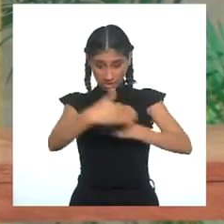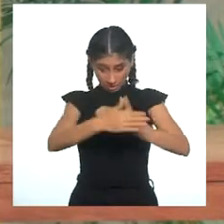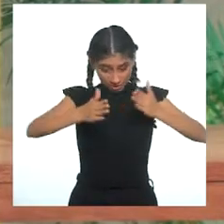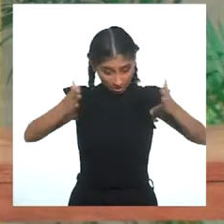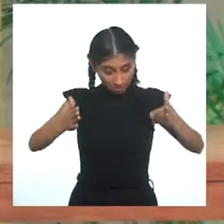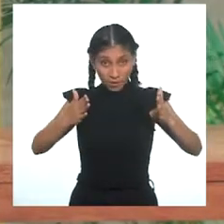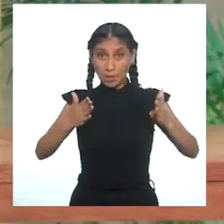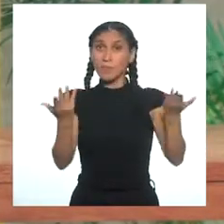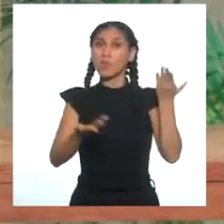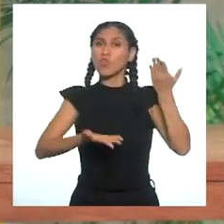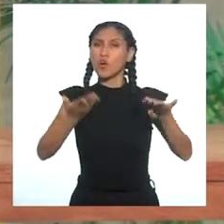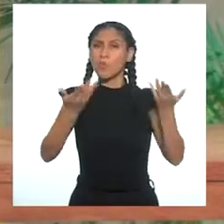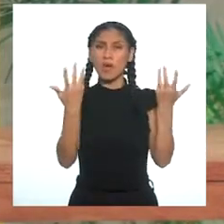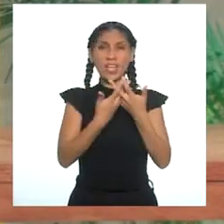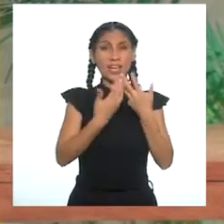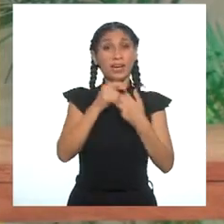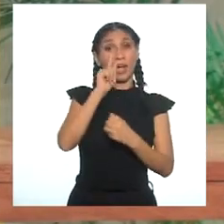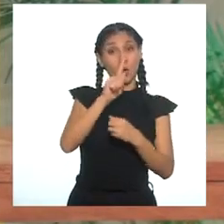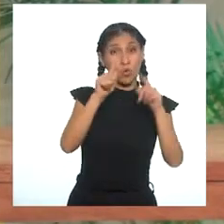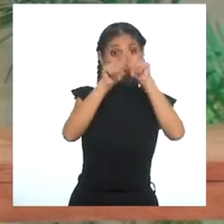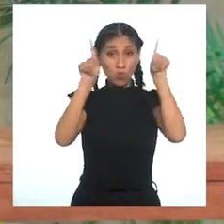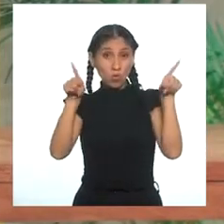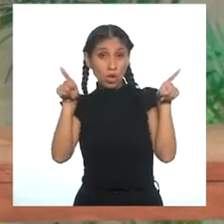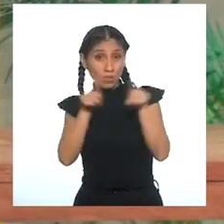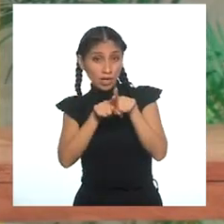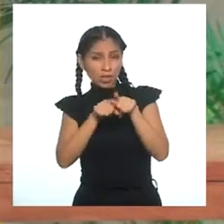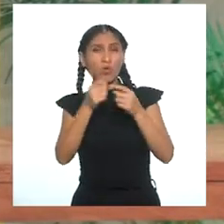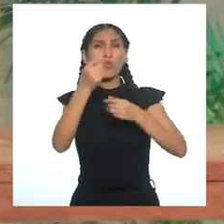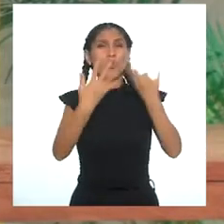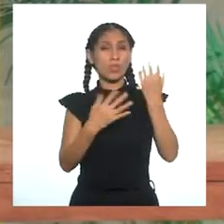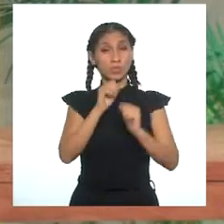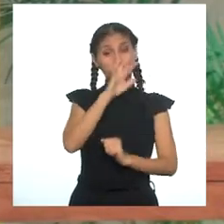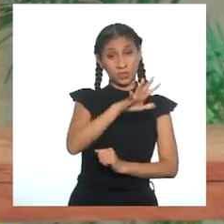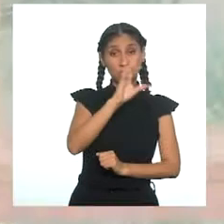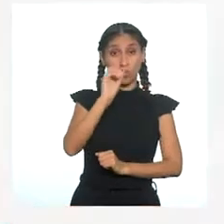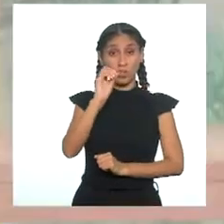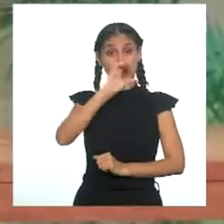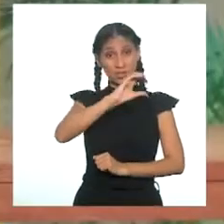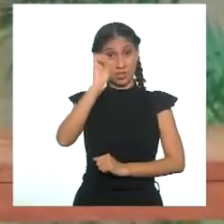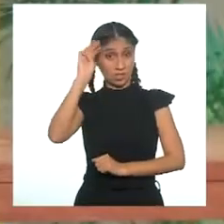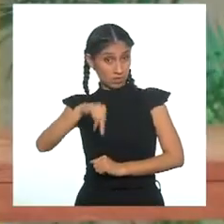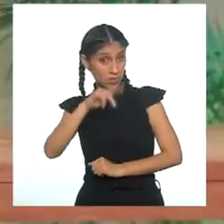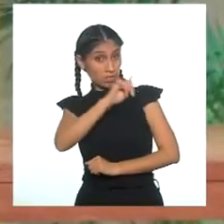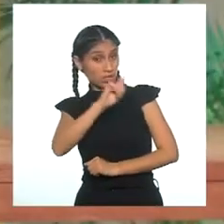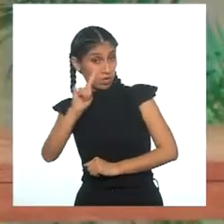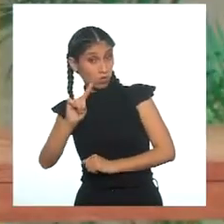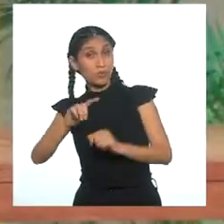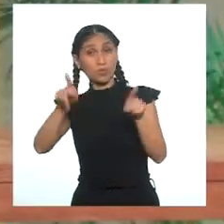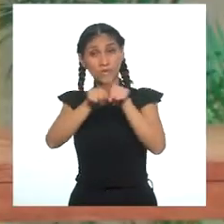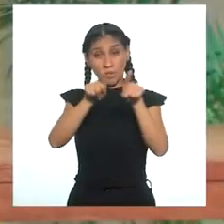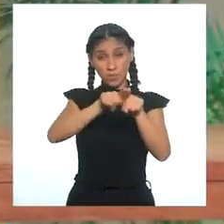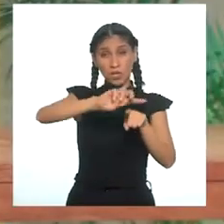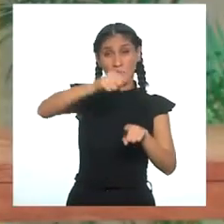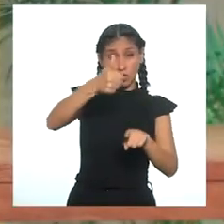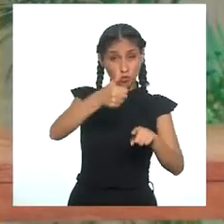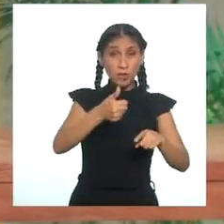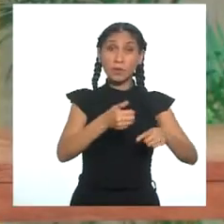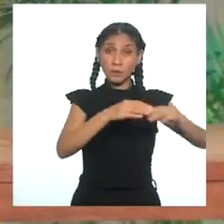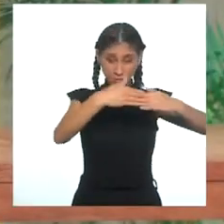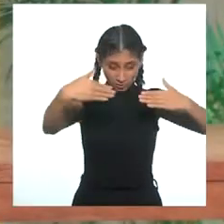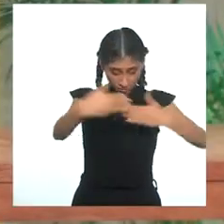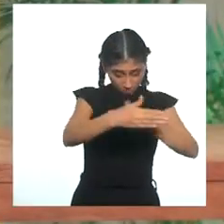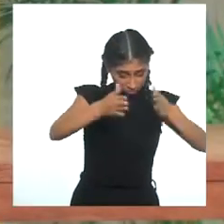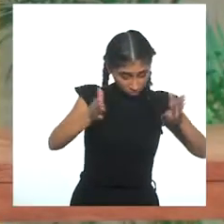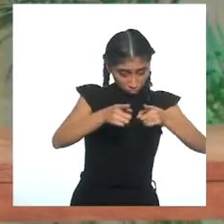tamaño mediano es un cuadrado y que sus lados miden 50 centímetros cada uno. Por otro lado, sabemos que la cama de siembra de